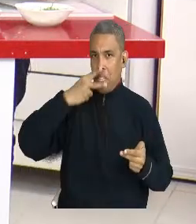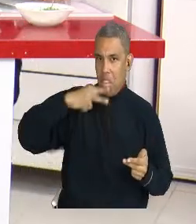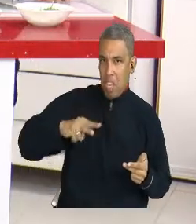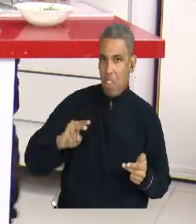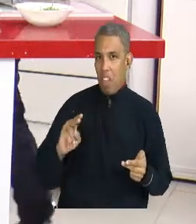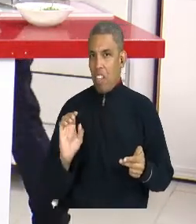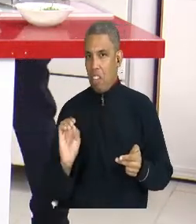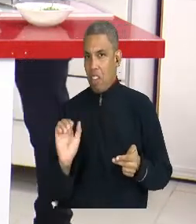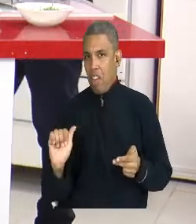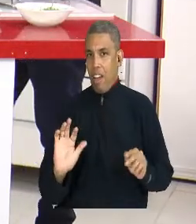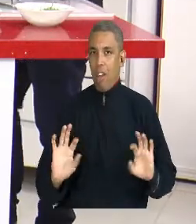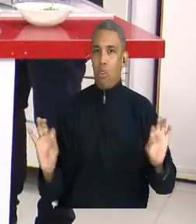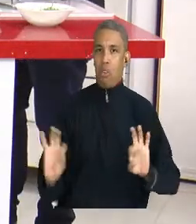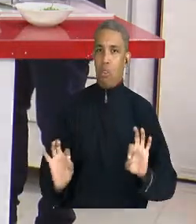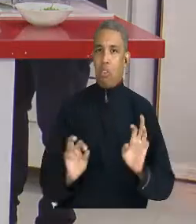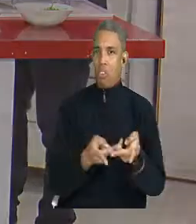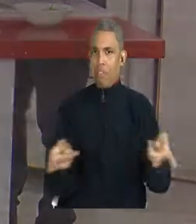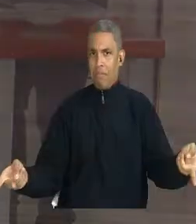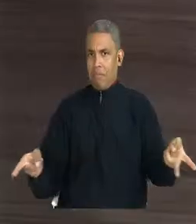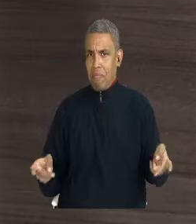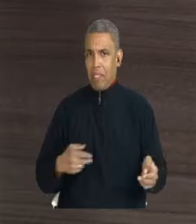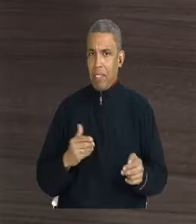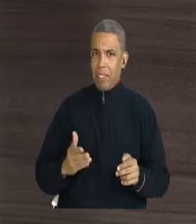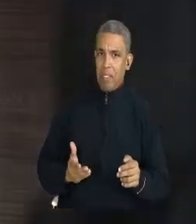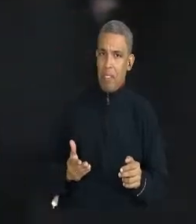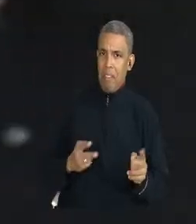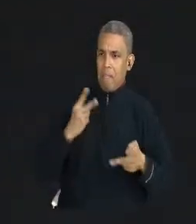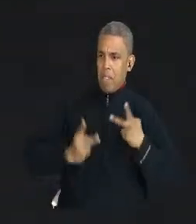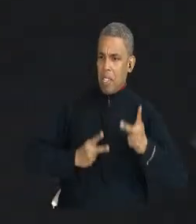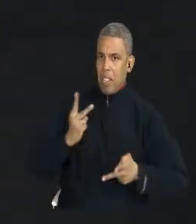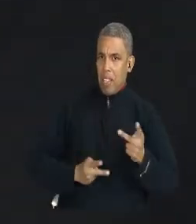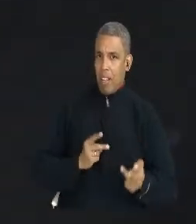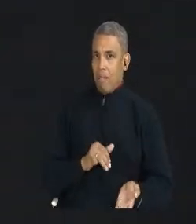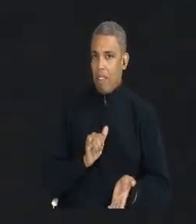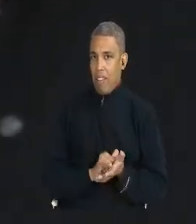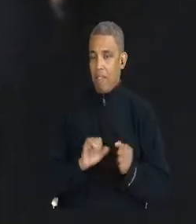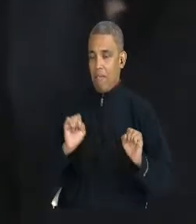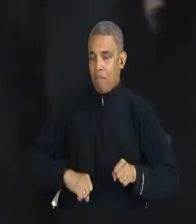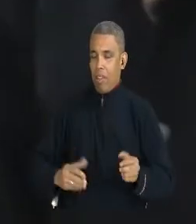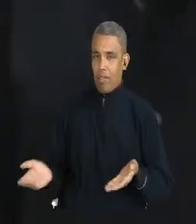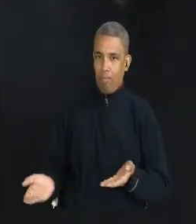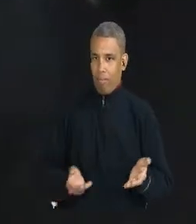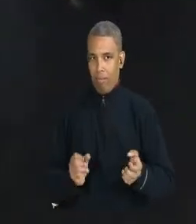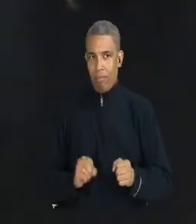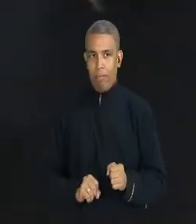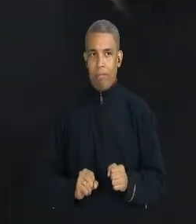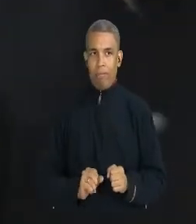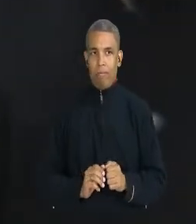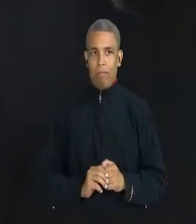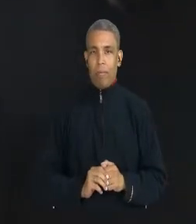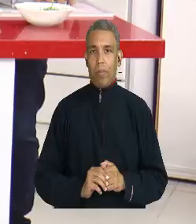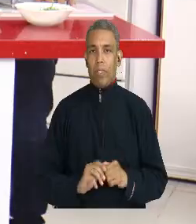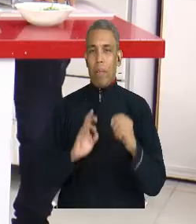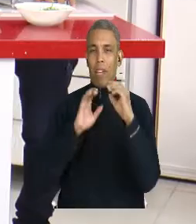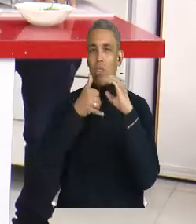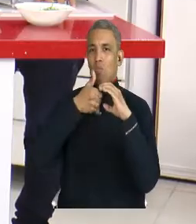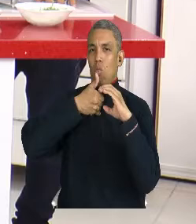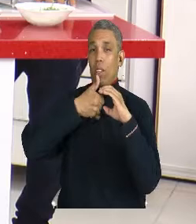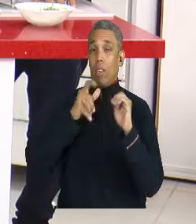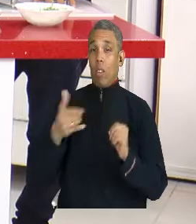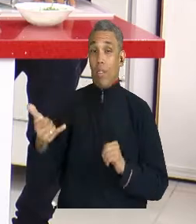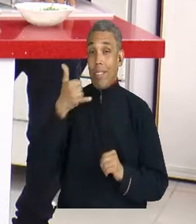pero tienen que inscribirse a través del número de WhatsApp que aparece en pantalla. Recuerden, solo WhatsApp, no se aceptan llamadas ni